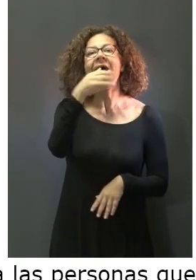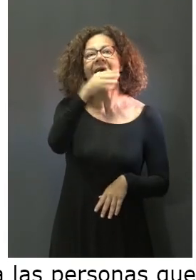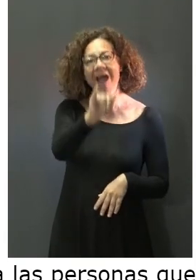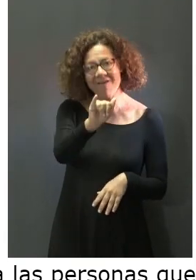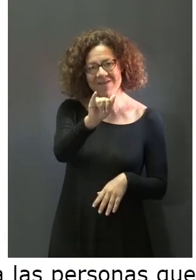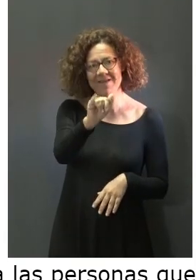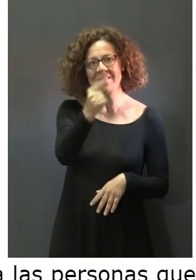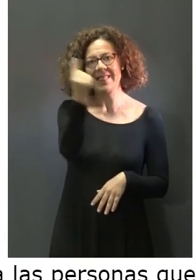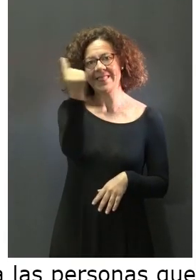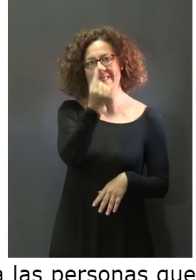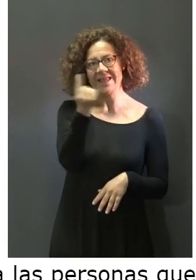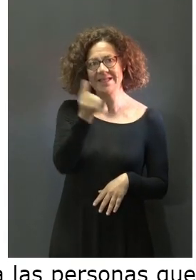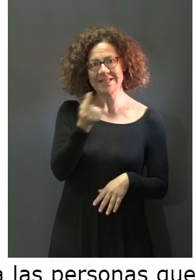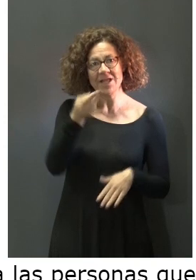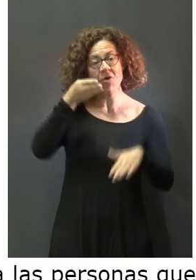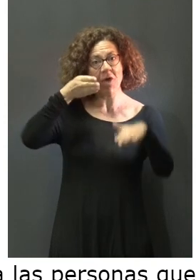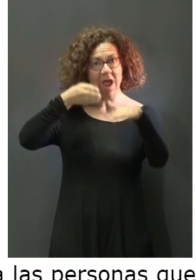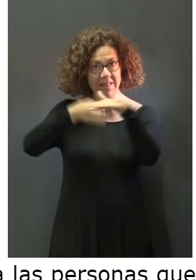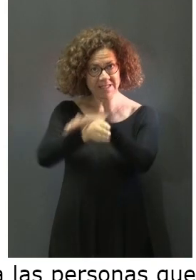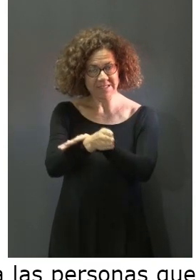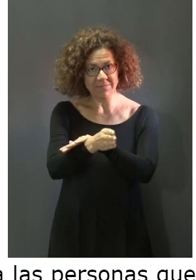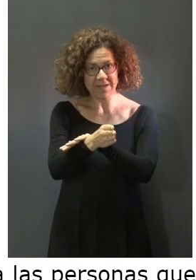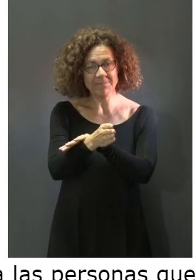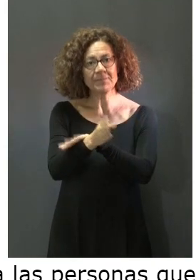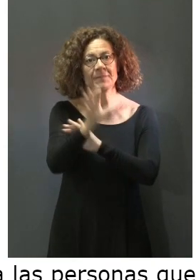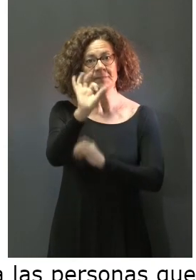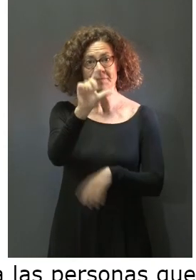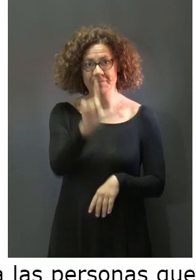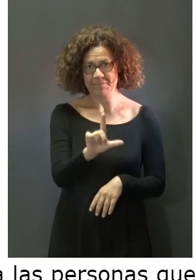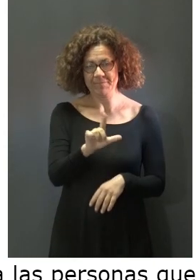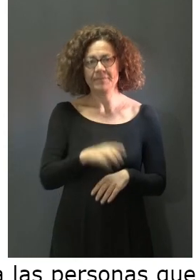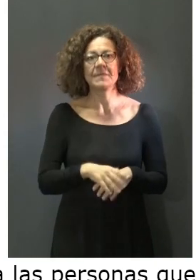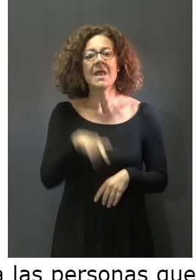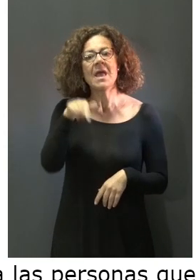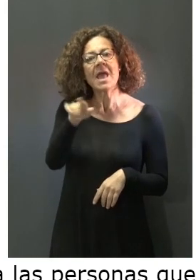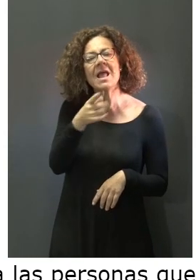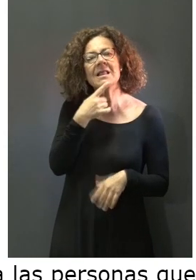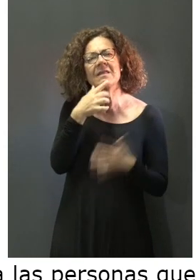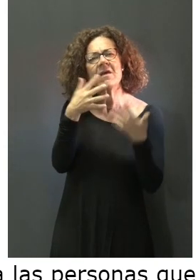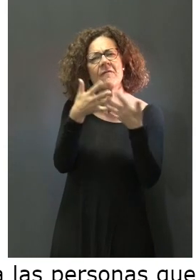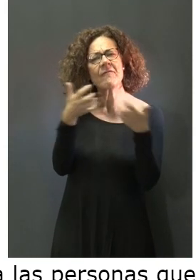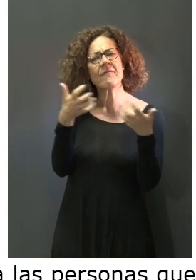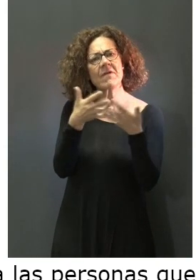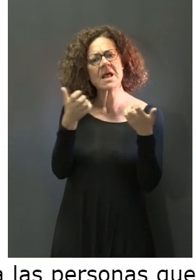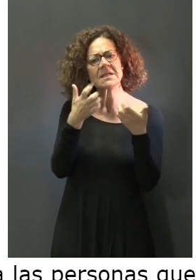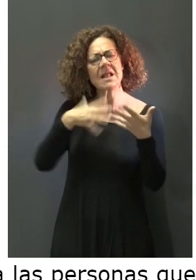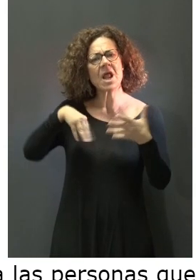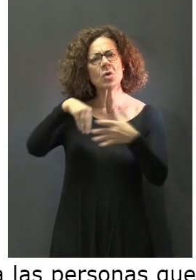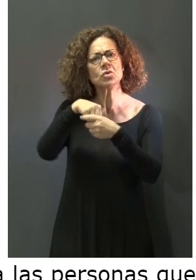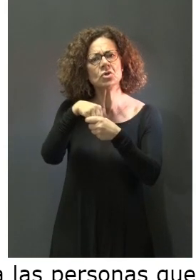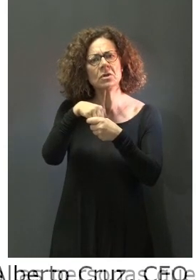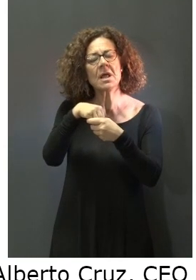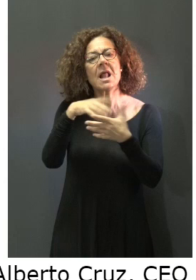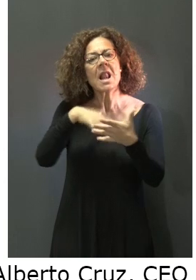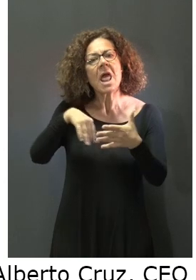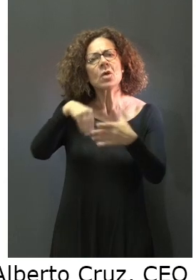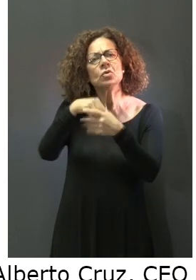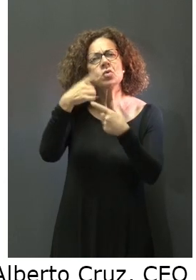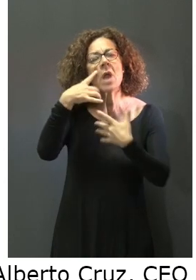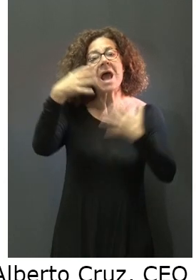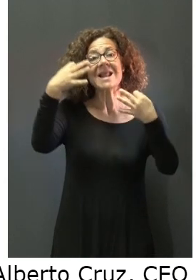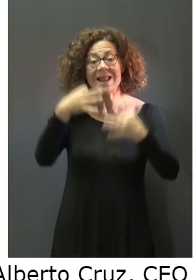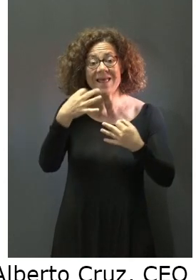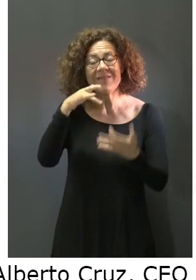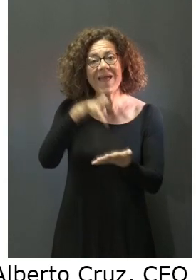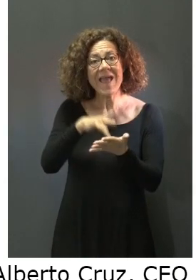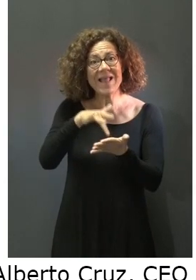AVI Diseño Accesible, Sociedad Limitada, y él dice una frase de la inclusión será una realidad el